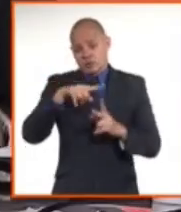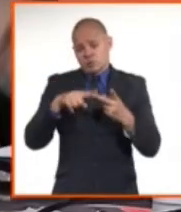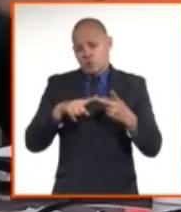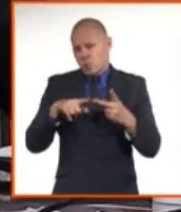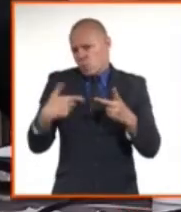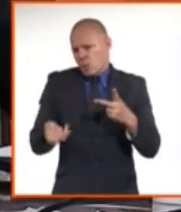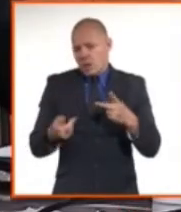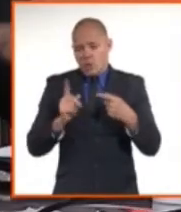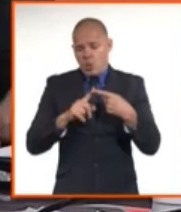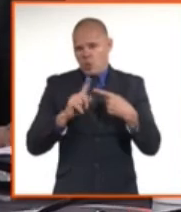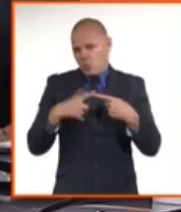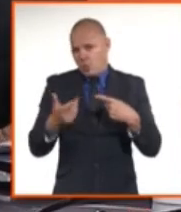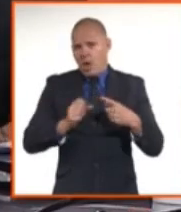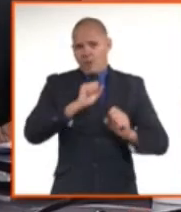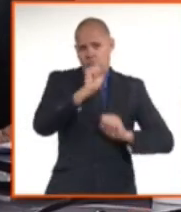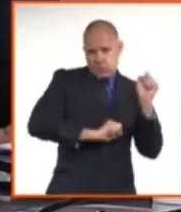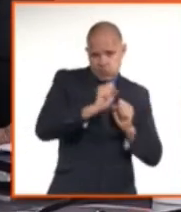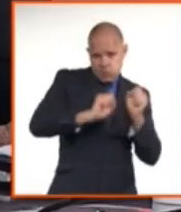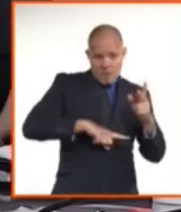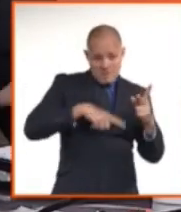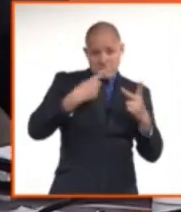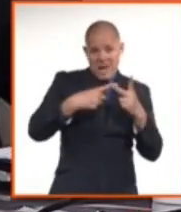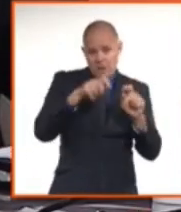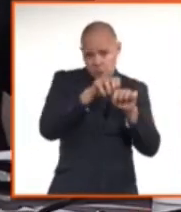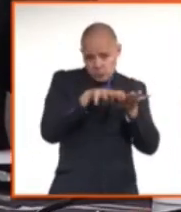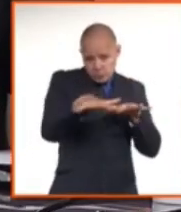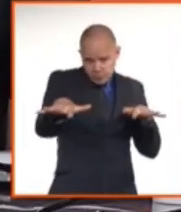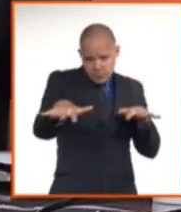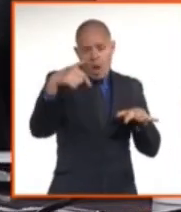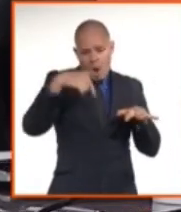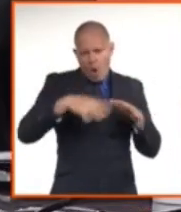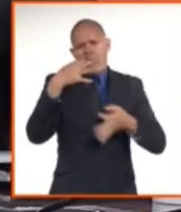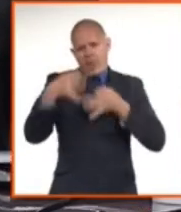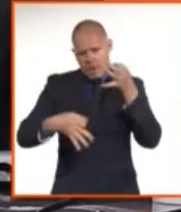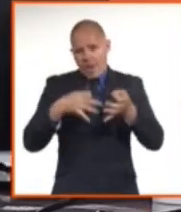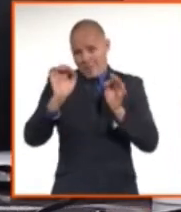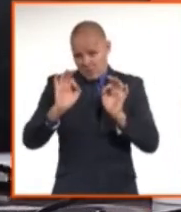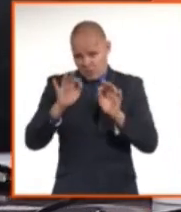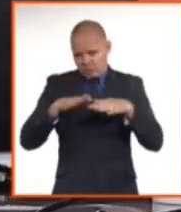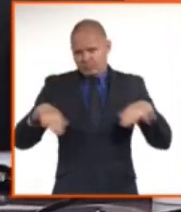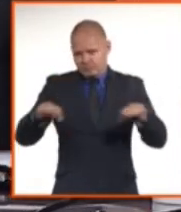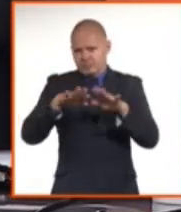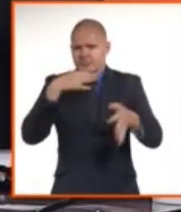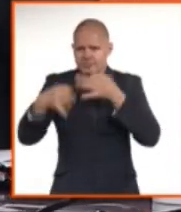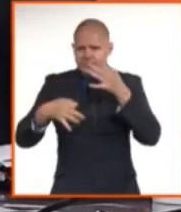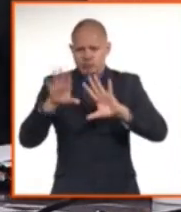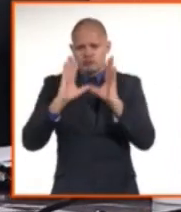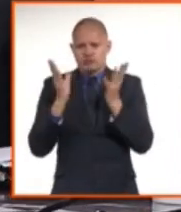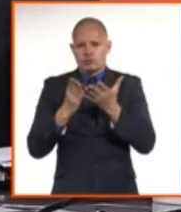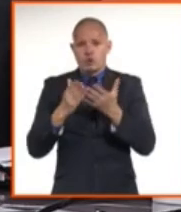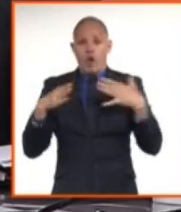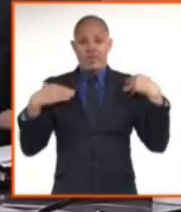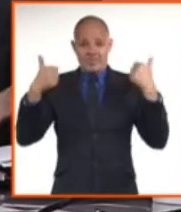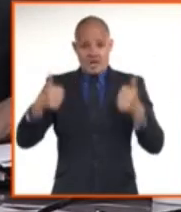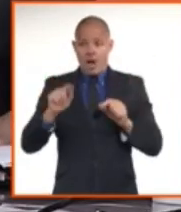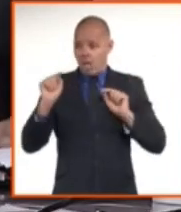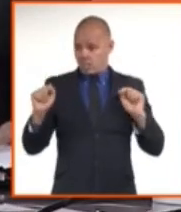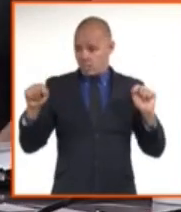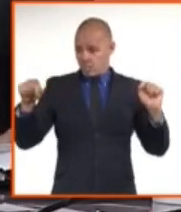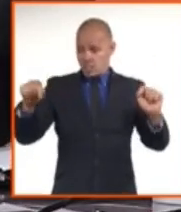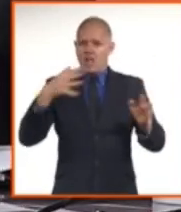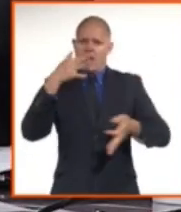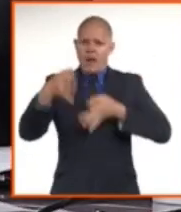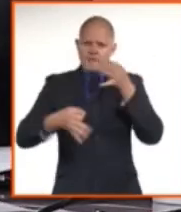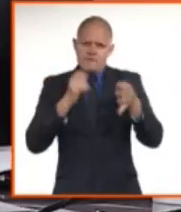generación distribuida. De esas dos tipos de generaciones estaremos hablando en esta mesa redonda con información de sus directores de cómo está en